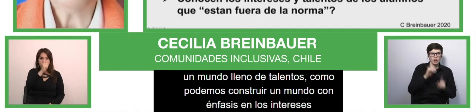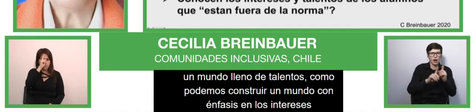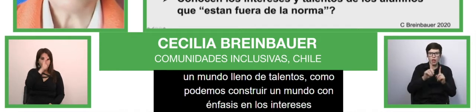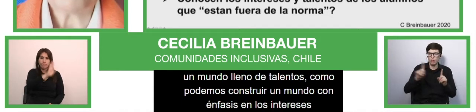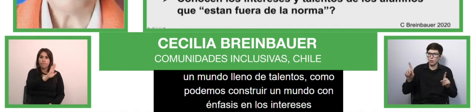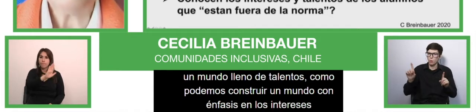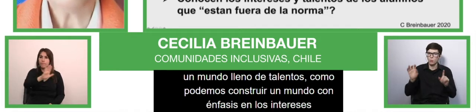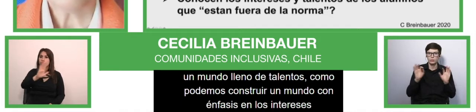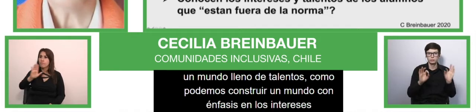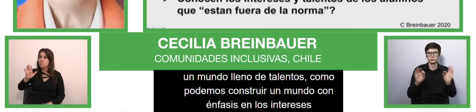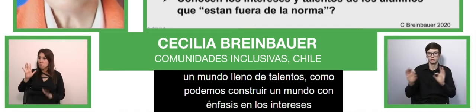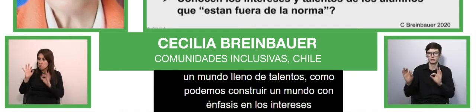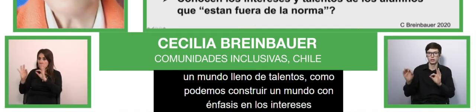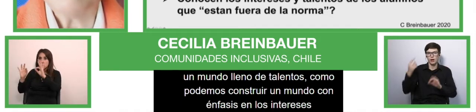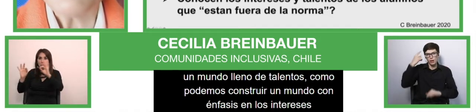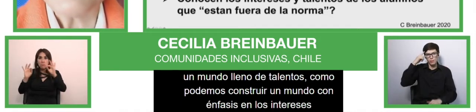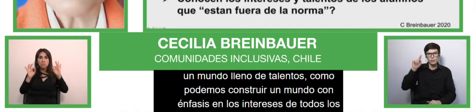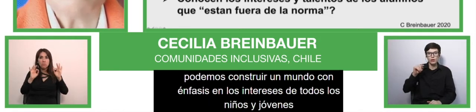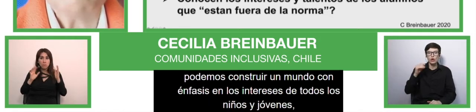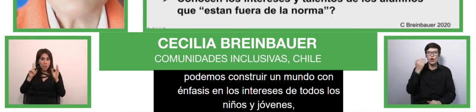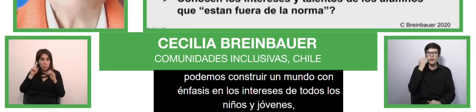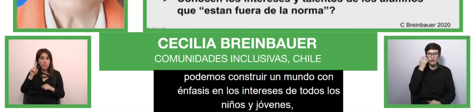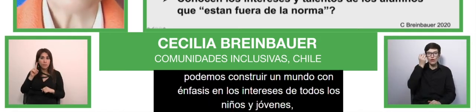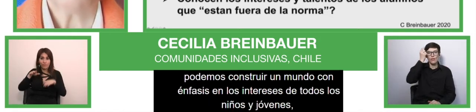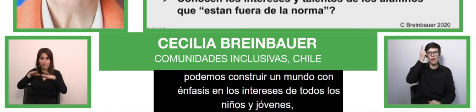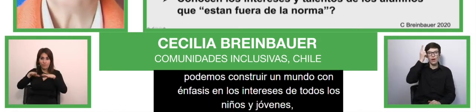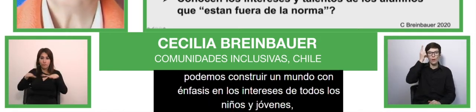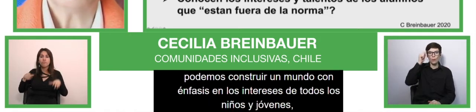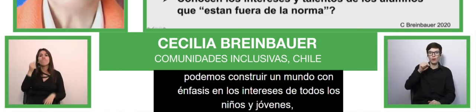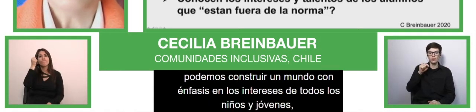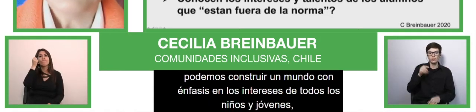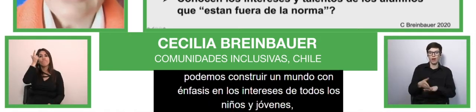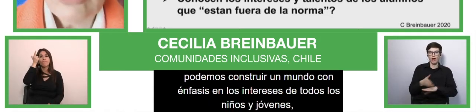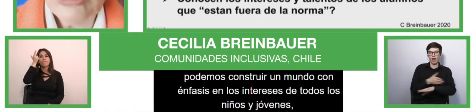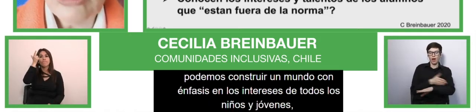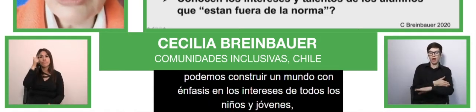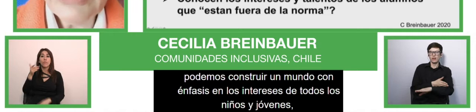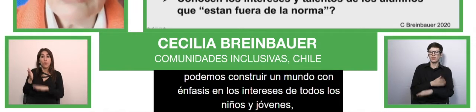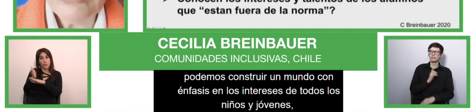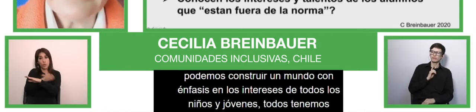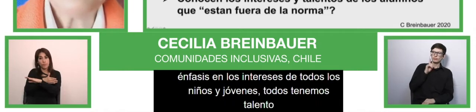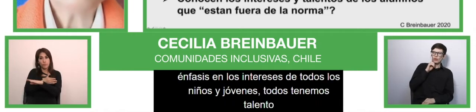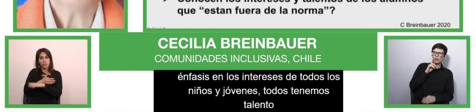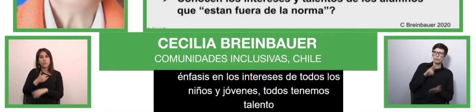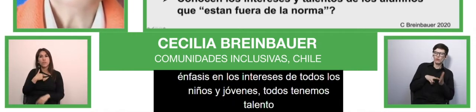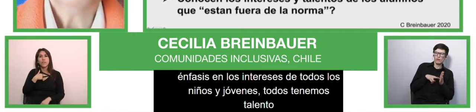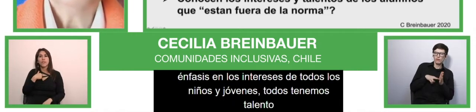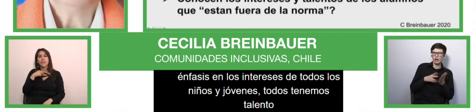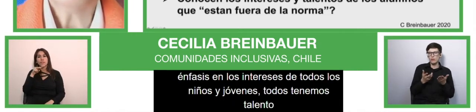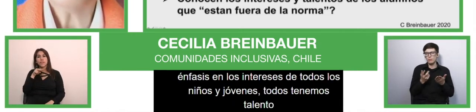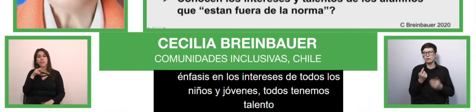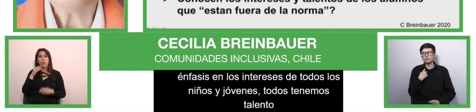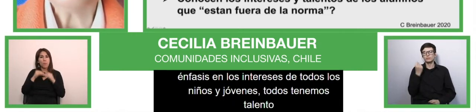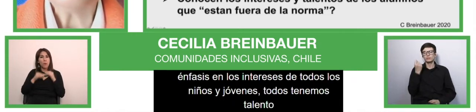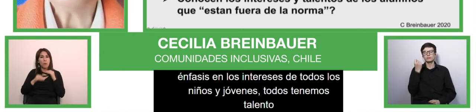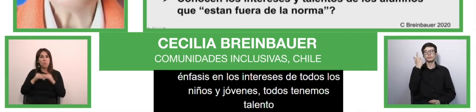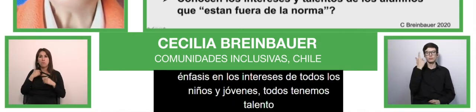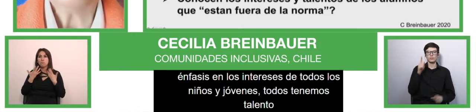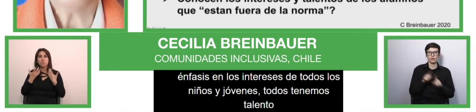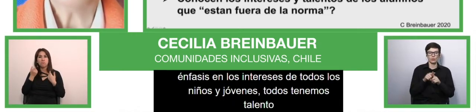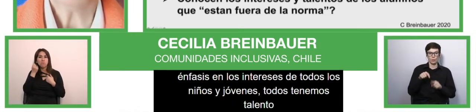los niños se dan cuenta de sus déficits tempranamente conocen ustedes los